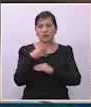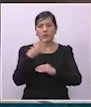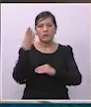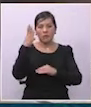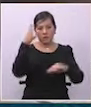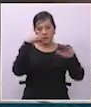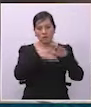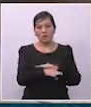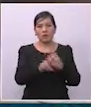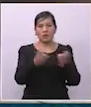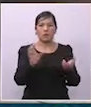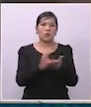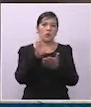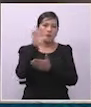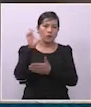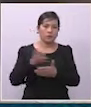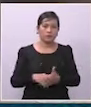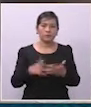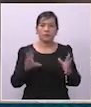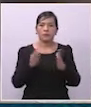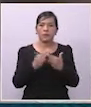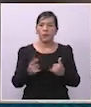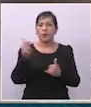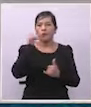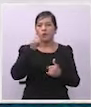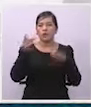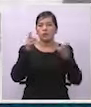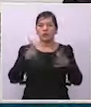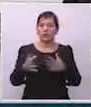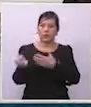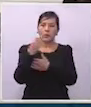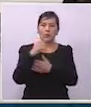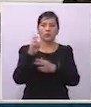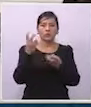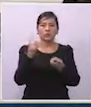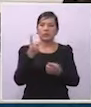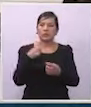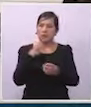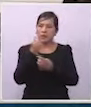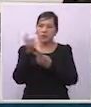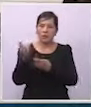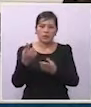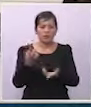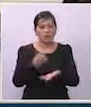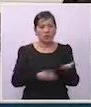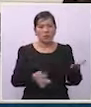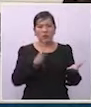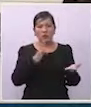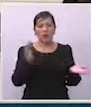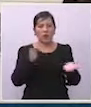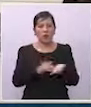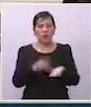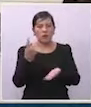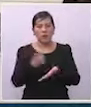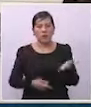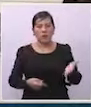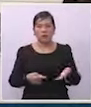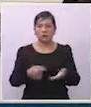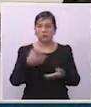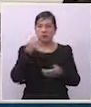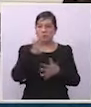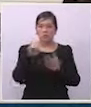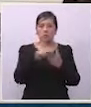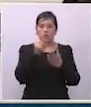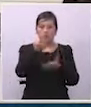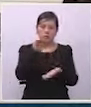del colegio de la zona sur. Esta directora solo nos decía cosas como, ¿qué han dicho? Perdón, porque tenía que escribir lo que